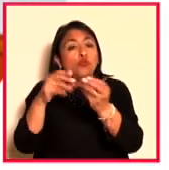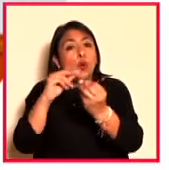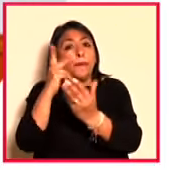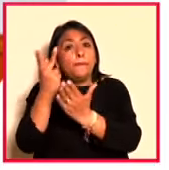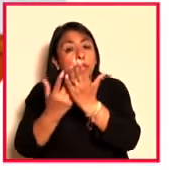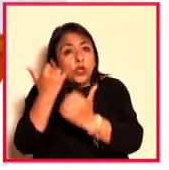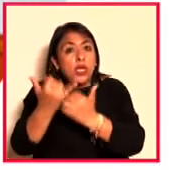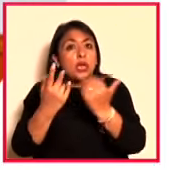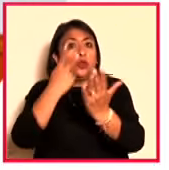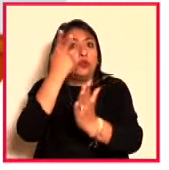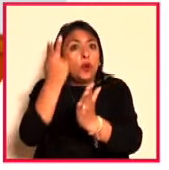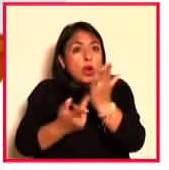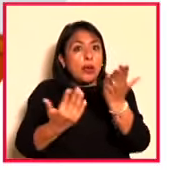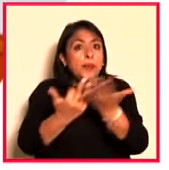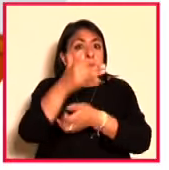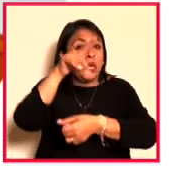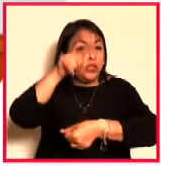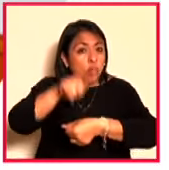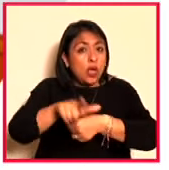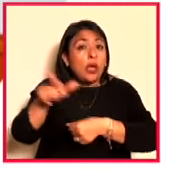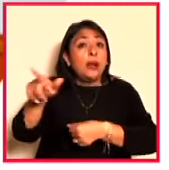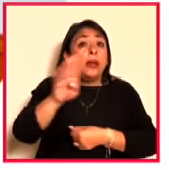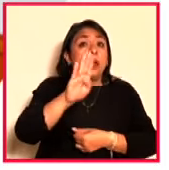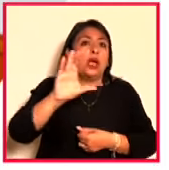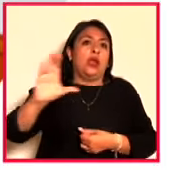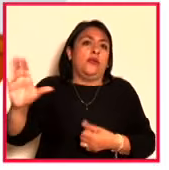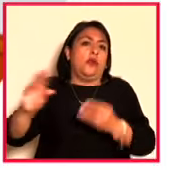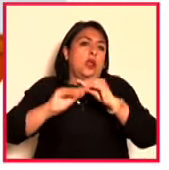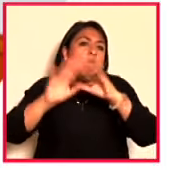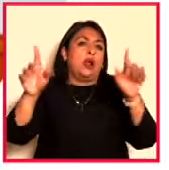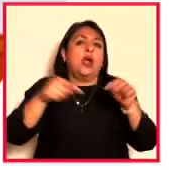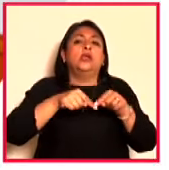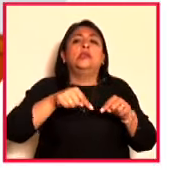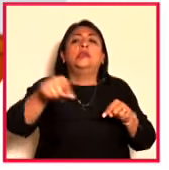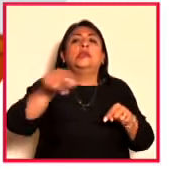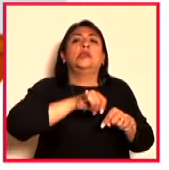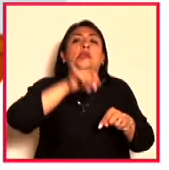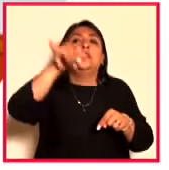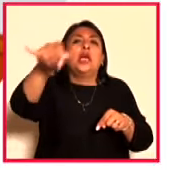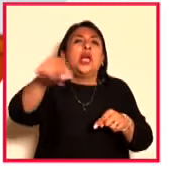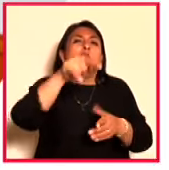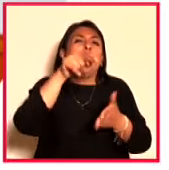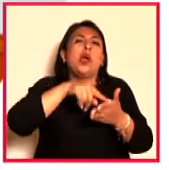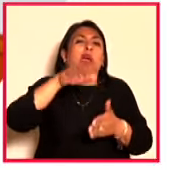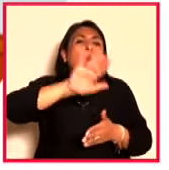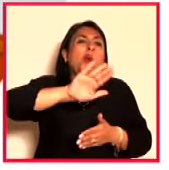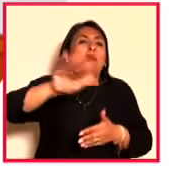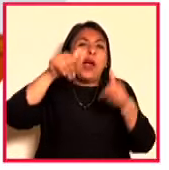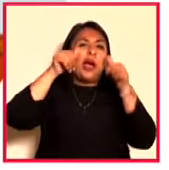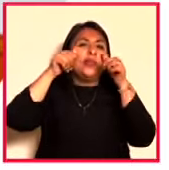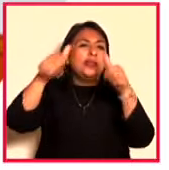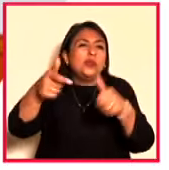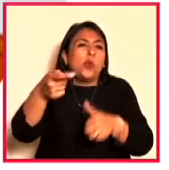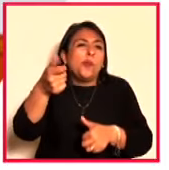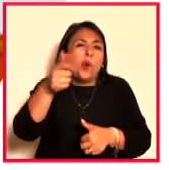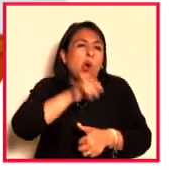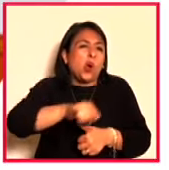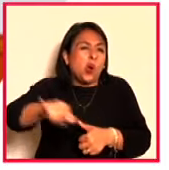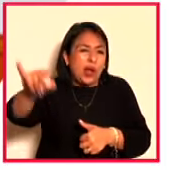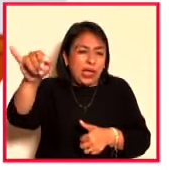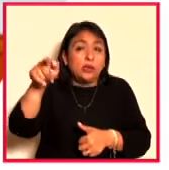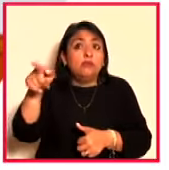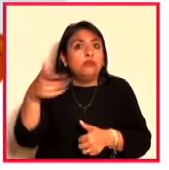nivel nacional, porque Baja California, claro, por la distancia, era como un lugar un poco olvidado por la lejanía. Y él insistió